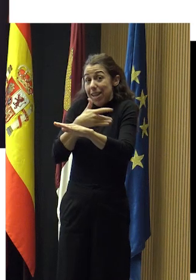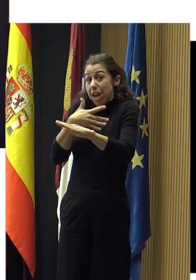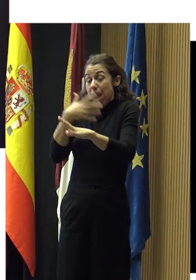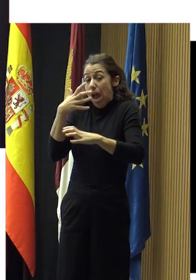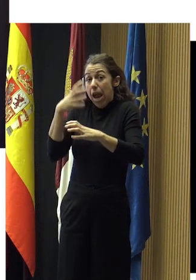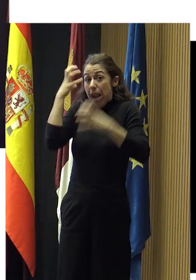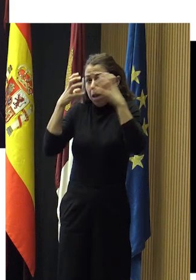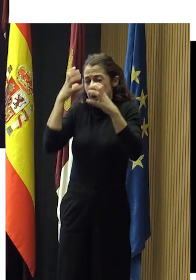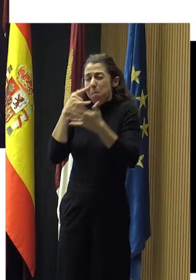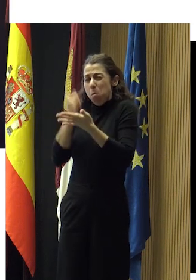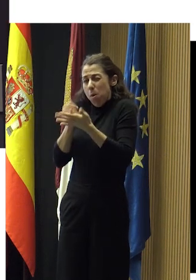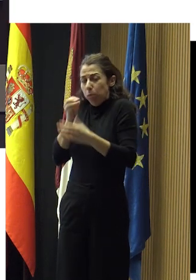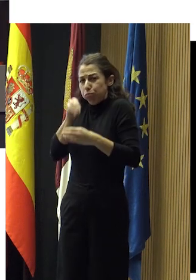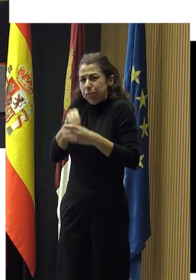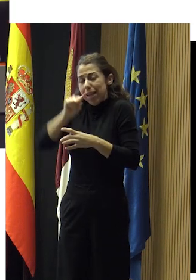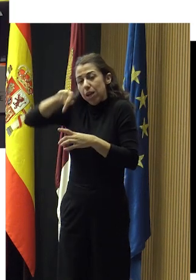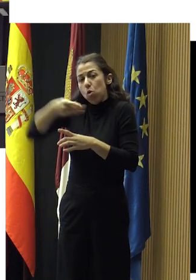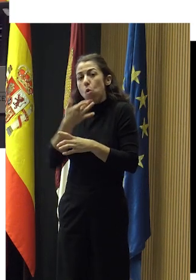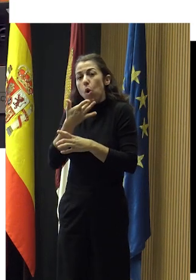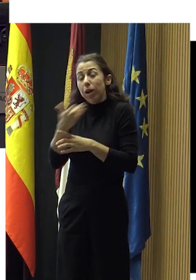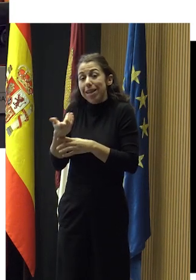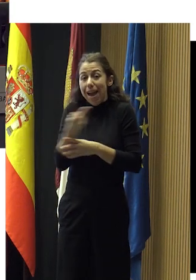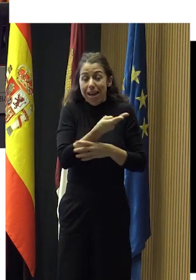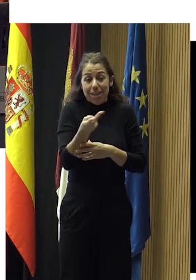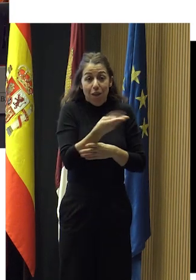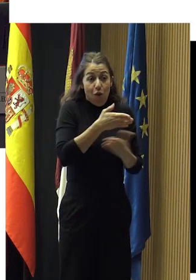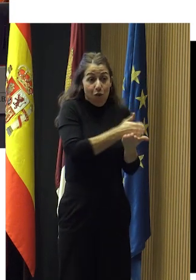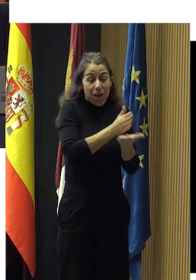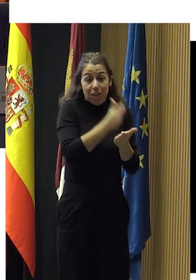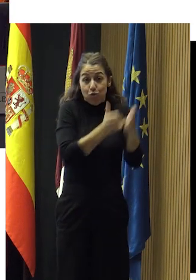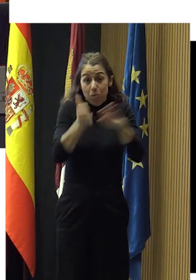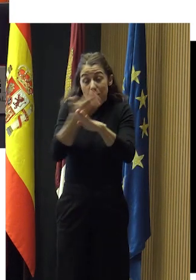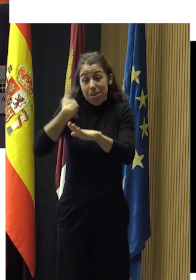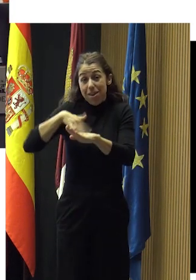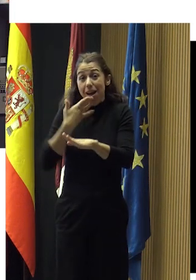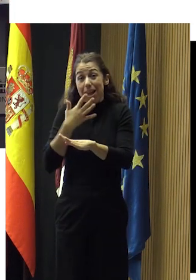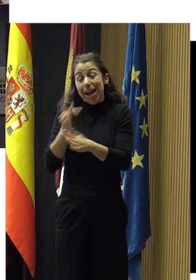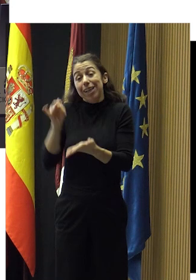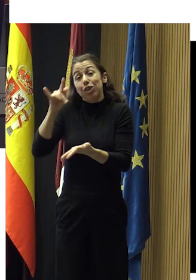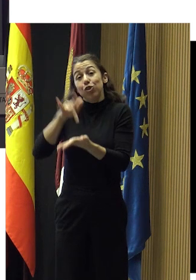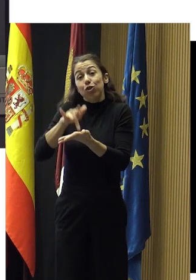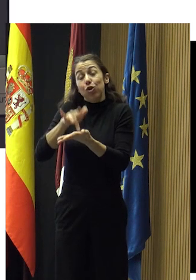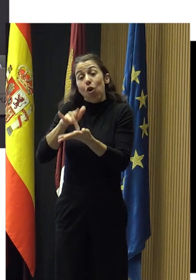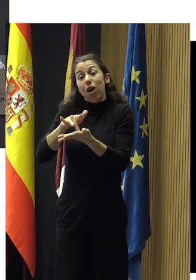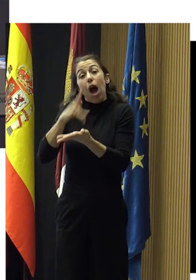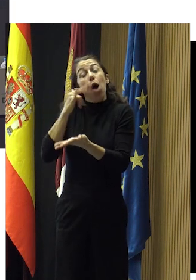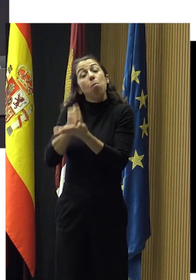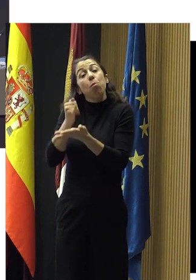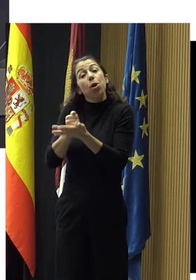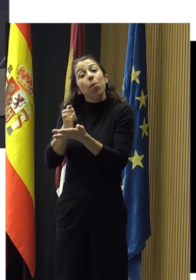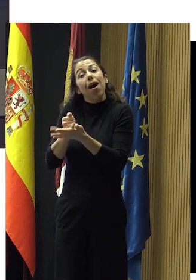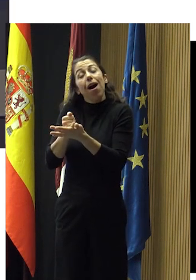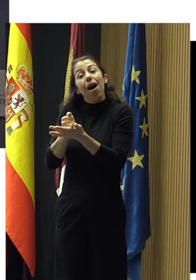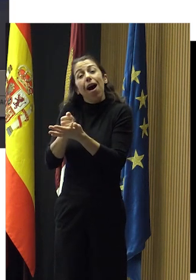como he mostrado. Y posteriormente, una vez que esas dos fases han sido superadas, vamos a la fase de ensayo clínico. Ahí es cuando empezamos